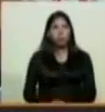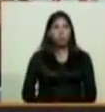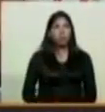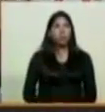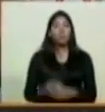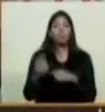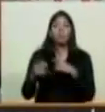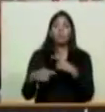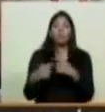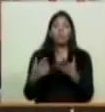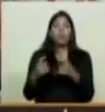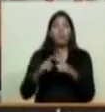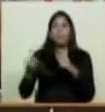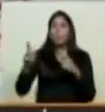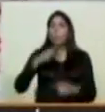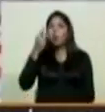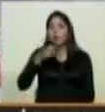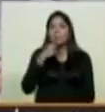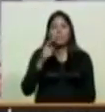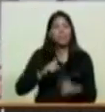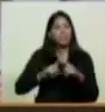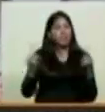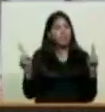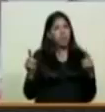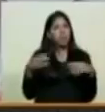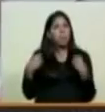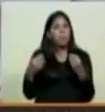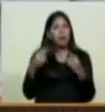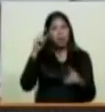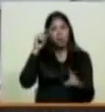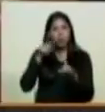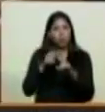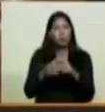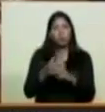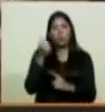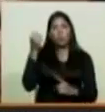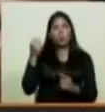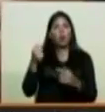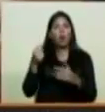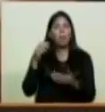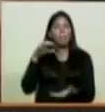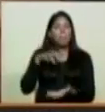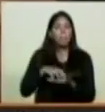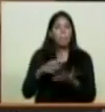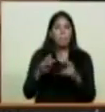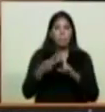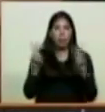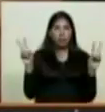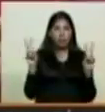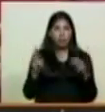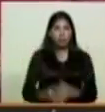tendencia política distinta para la construcción de un estado productivo y de paz. Jordana Chacón, La Noticia.